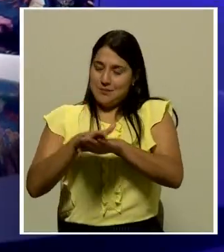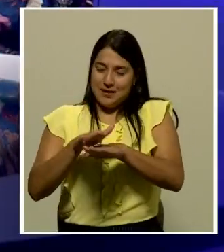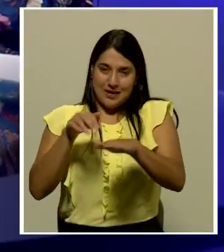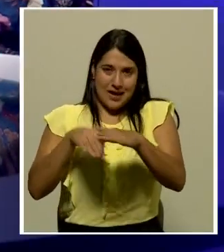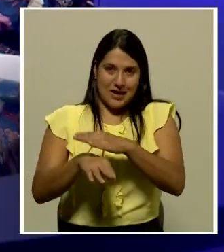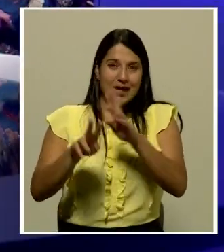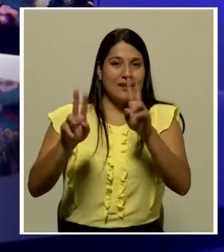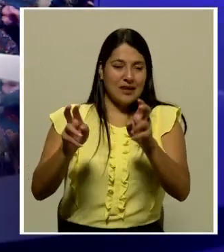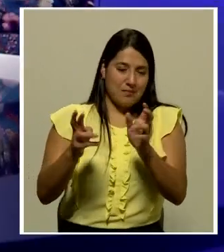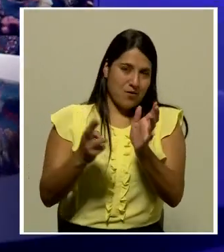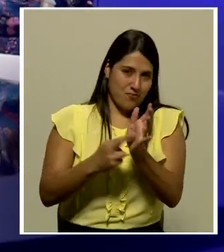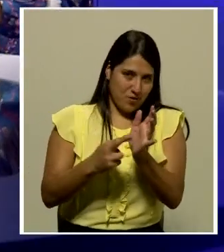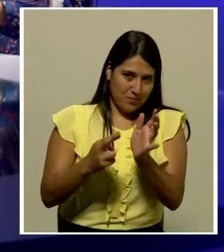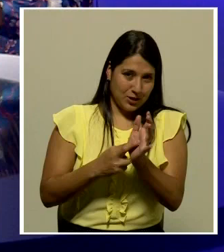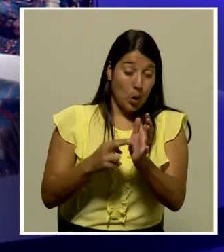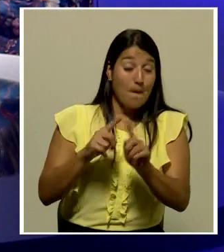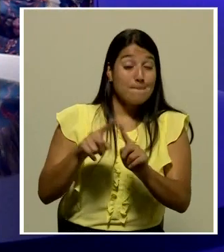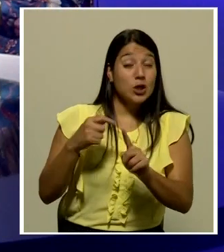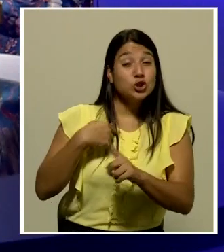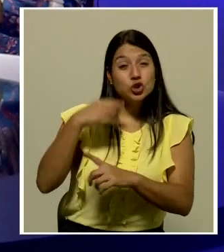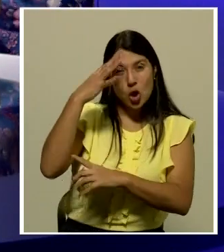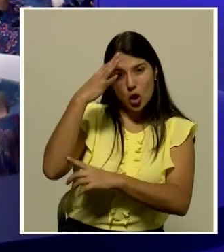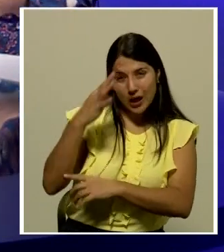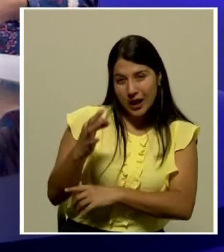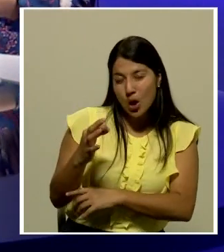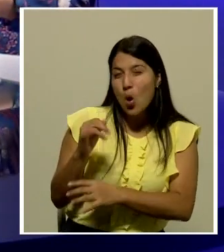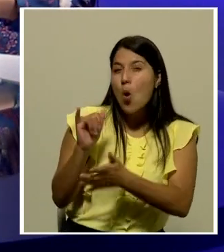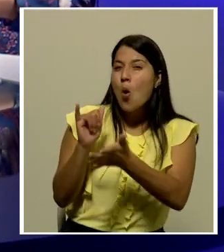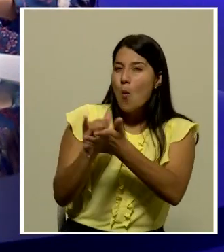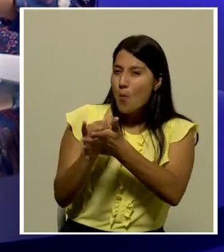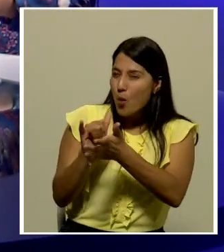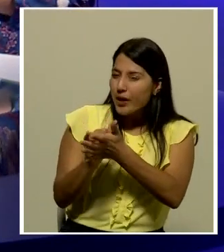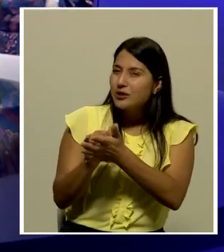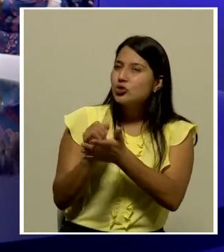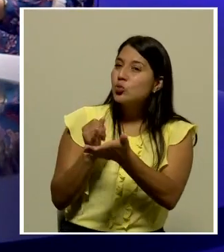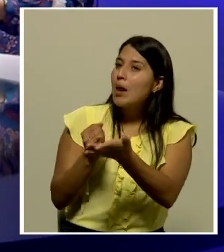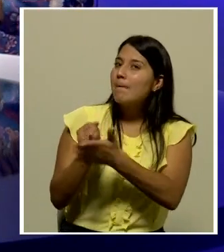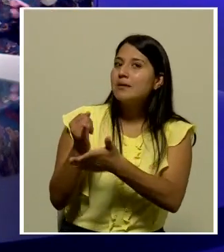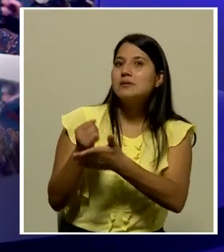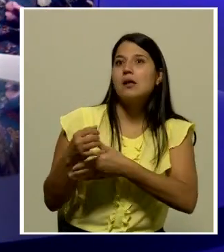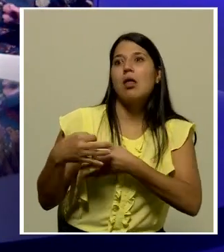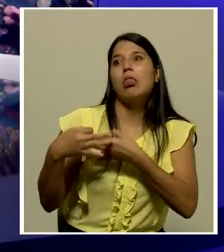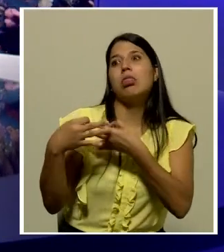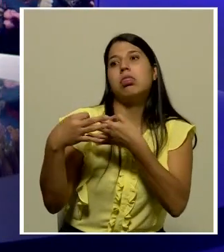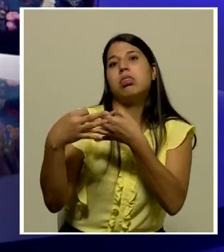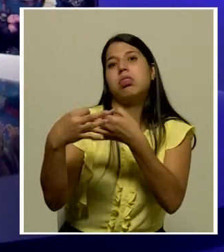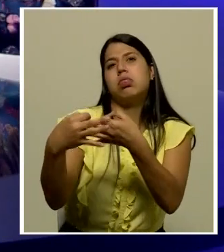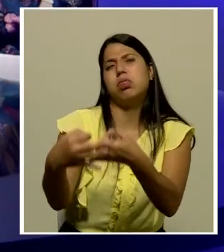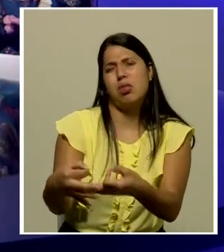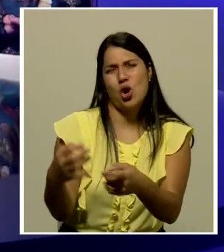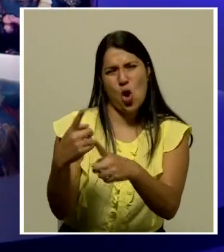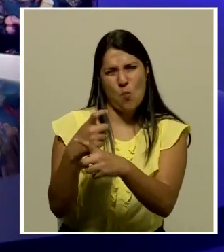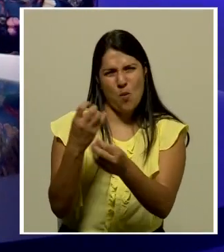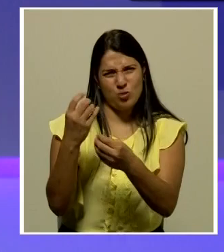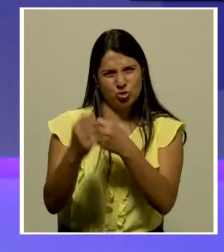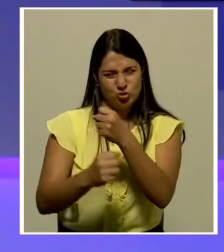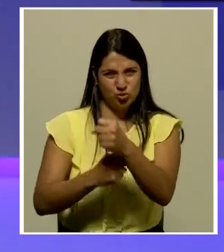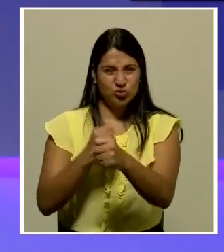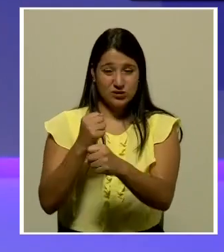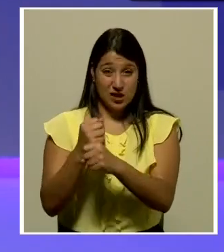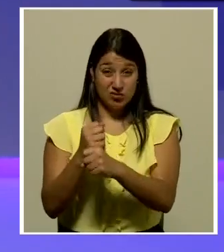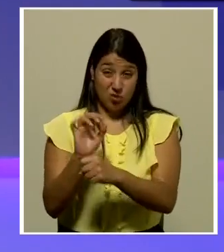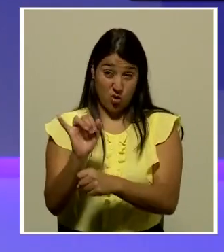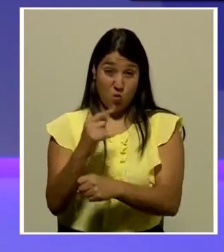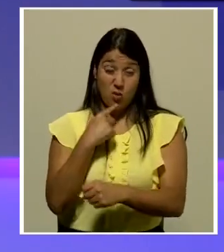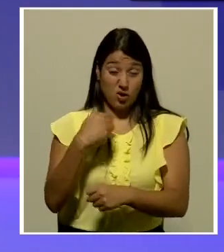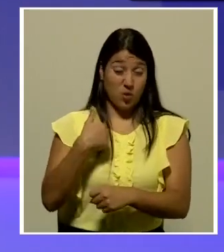materia, que parte de eso es lo que ha generado un poco que sea una investigación tan larga y compleja, como incluso la calificó el Ministerio Público, una